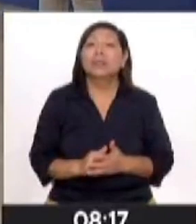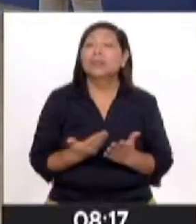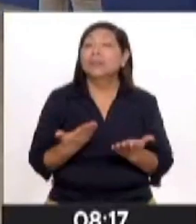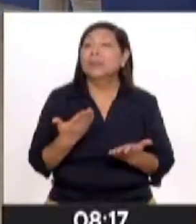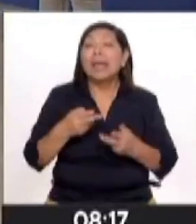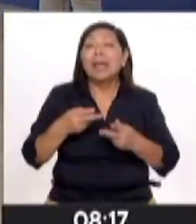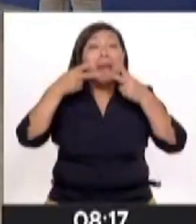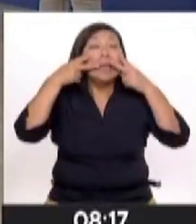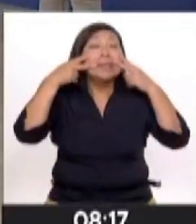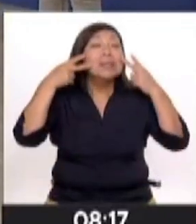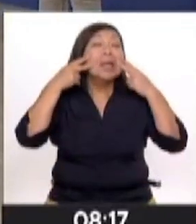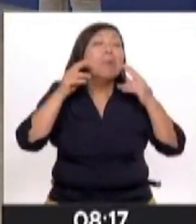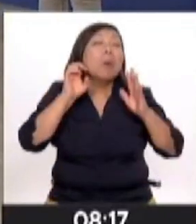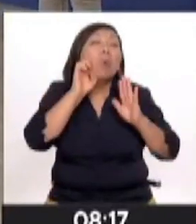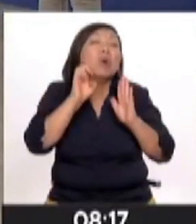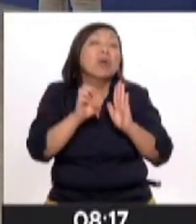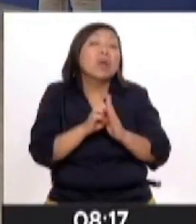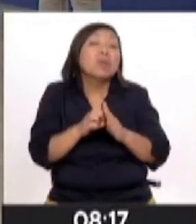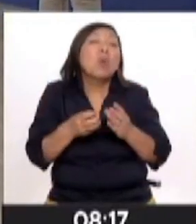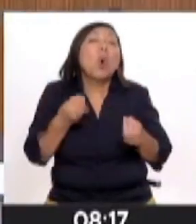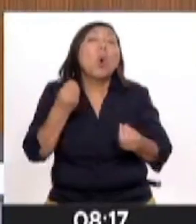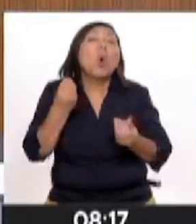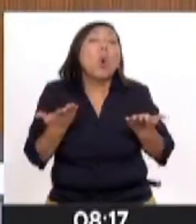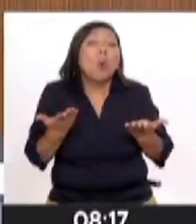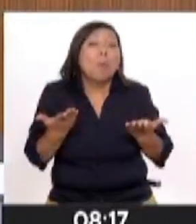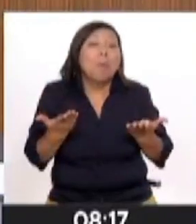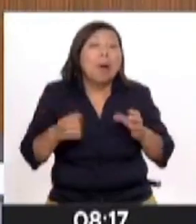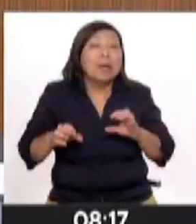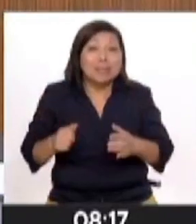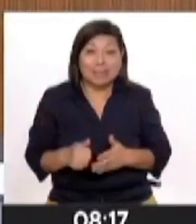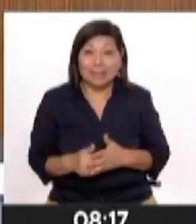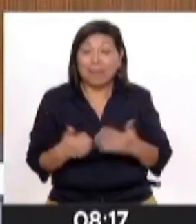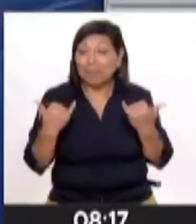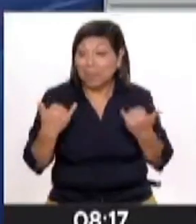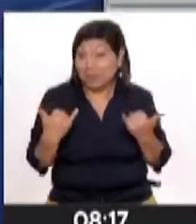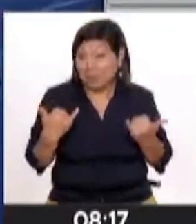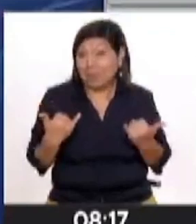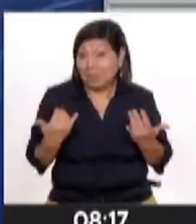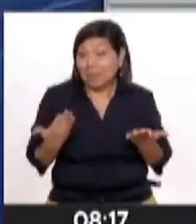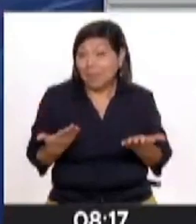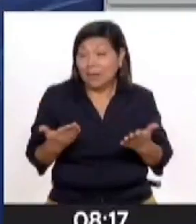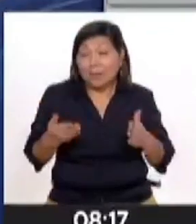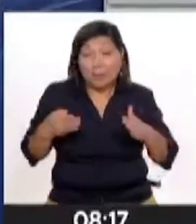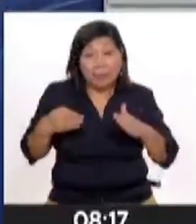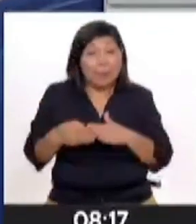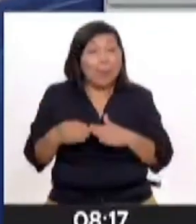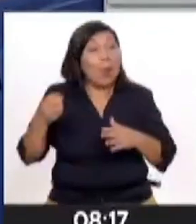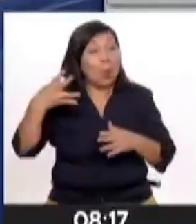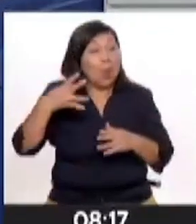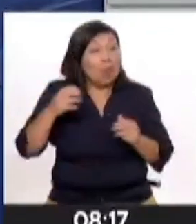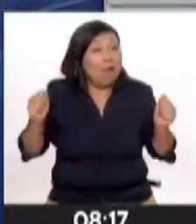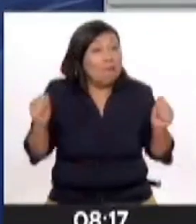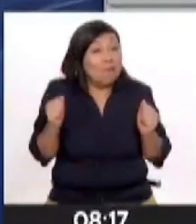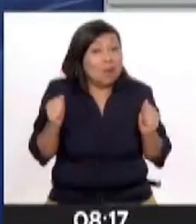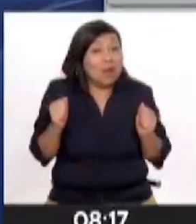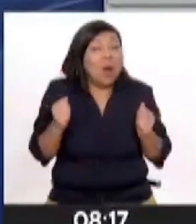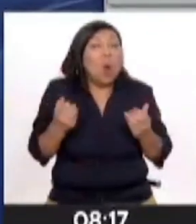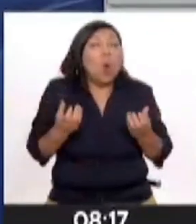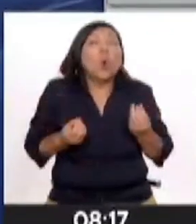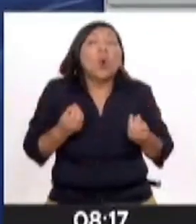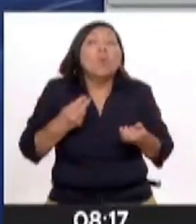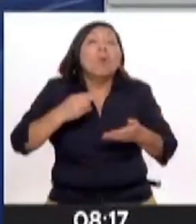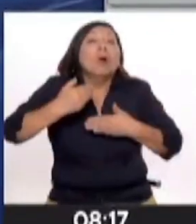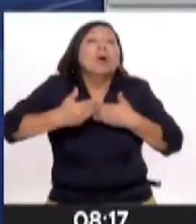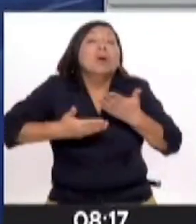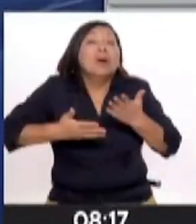la selva de nuestro país, ¿cómo va a estar la situación en torno al clima, por favor? En estos días tenemos justo el ingreso del cuarto friaje del año. Estos friajes lo que